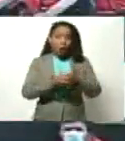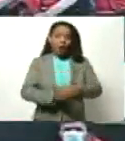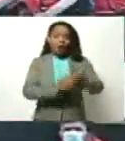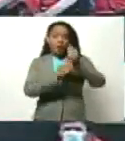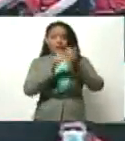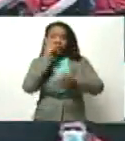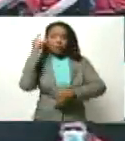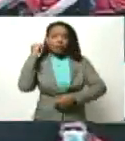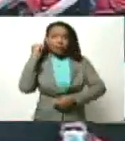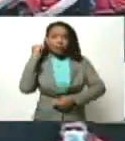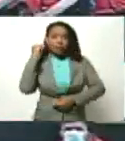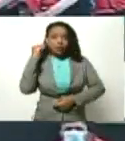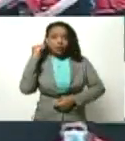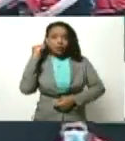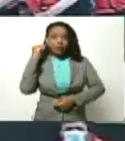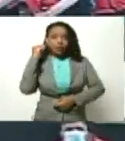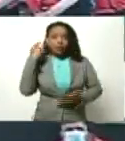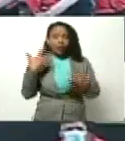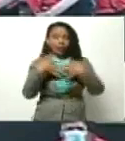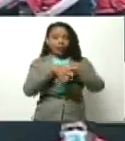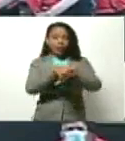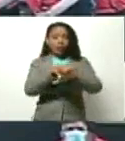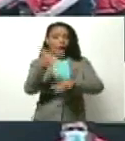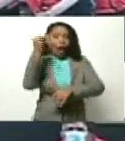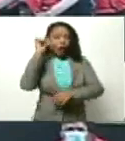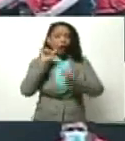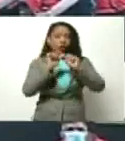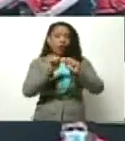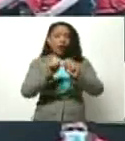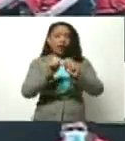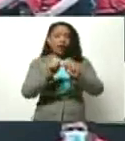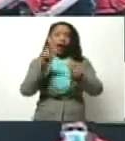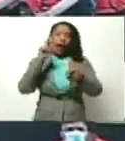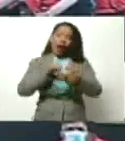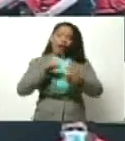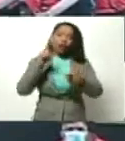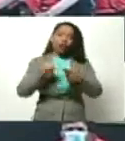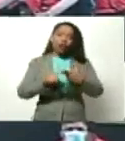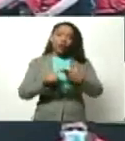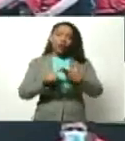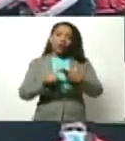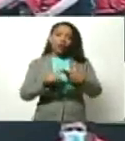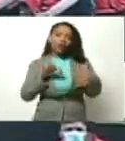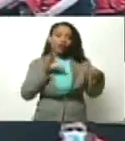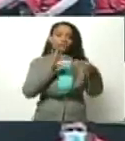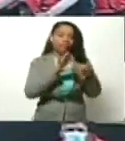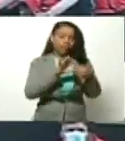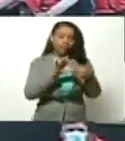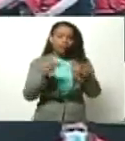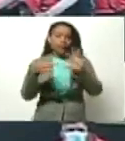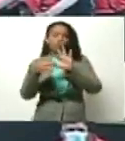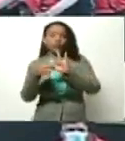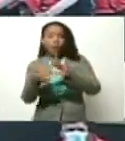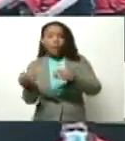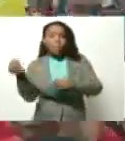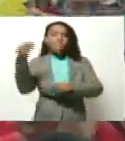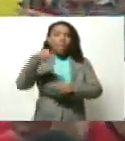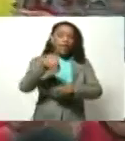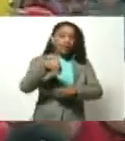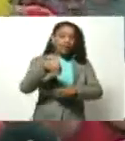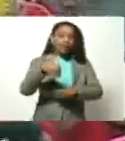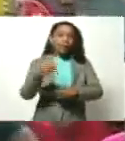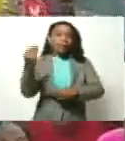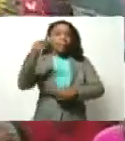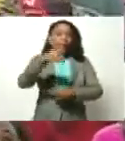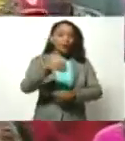liderezas en la combinación tenemos que seguir entonces uniendo además sumando a quien tengamos que